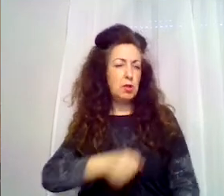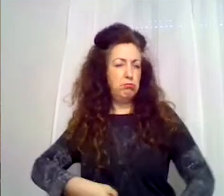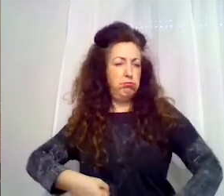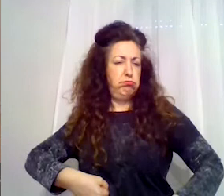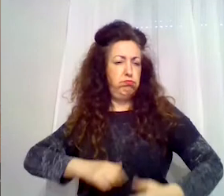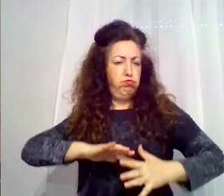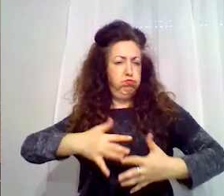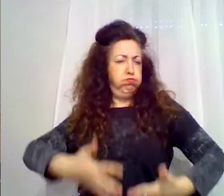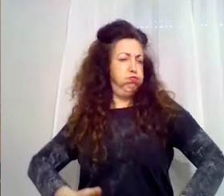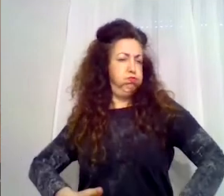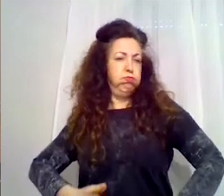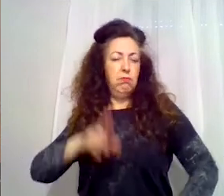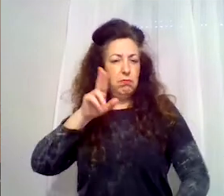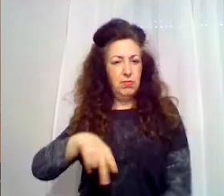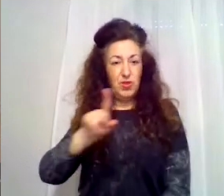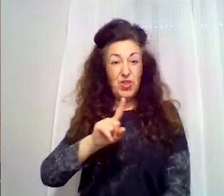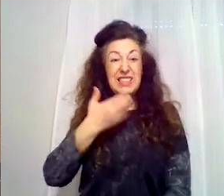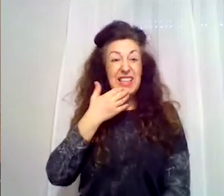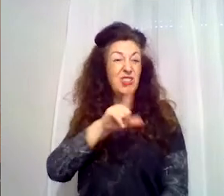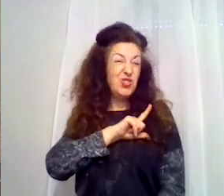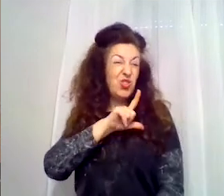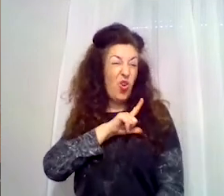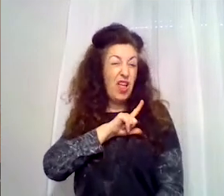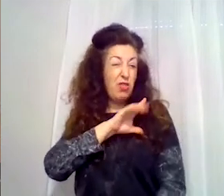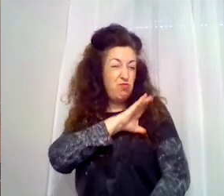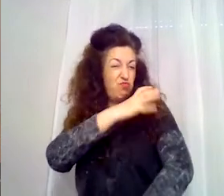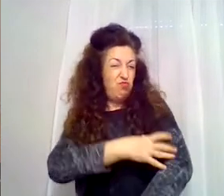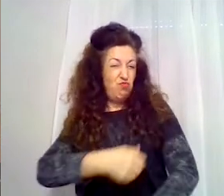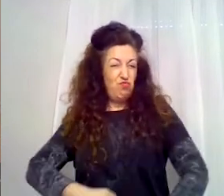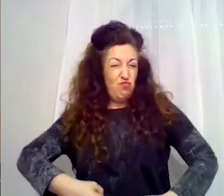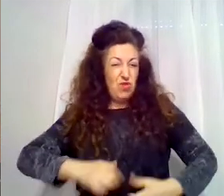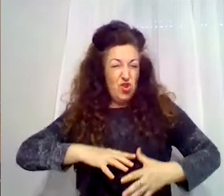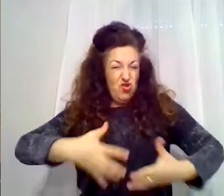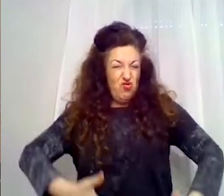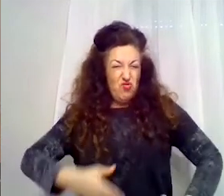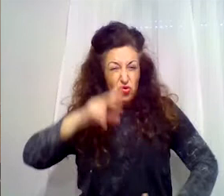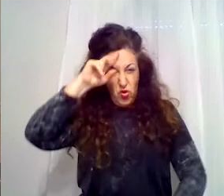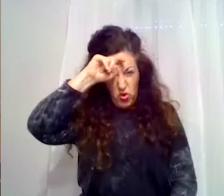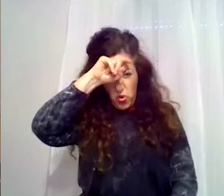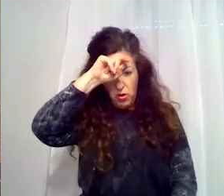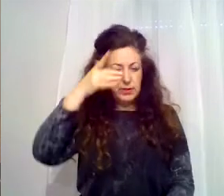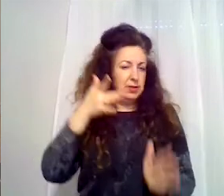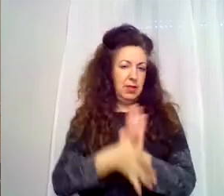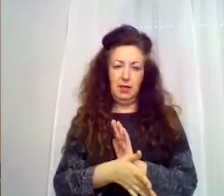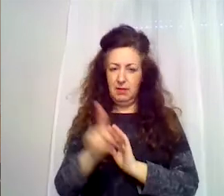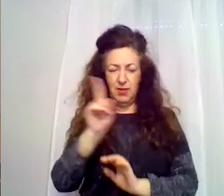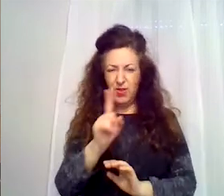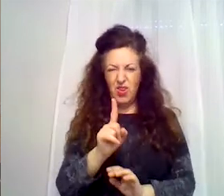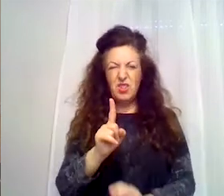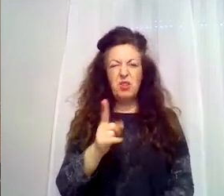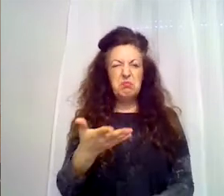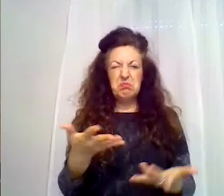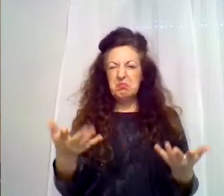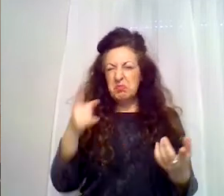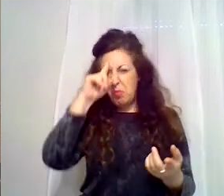que hoy también sería muy transgresor, sino también, quizá hoy menos transgresor, de que le gustasen los